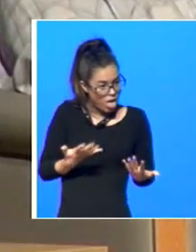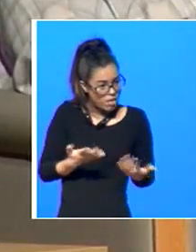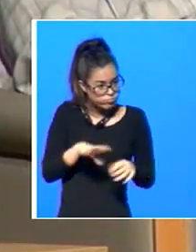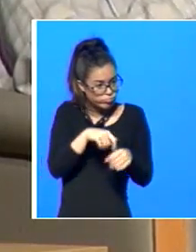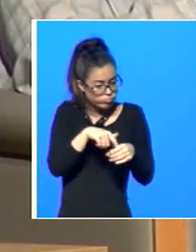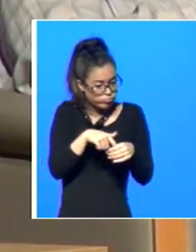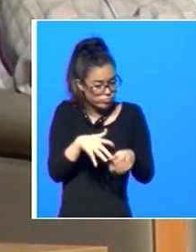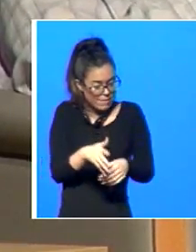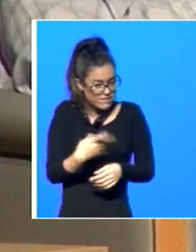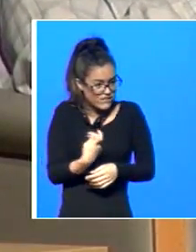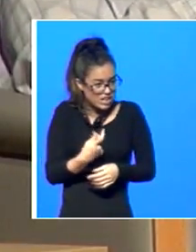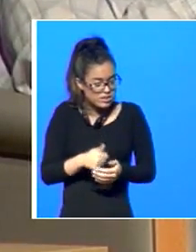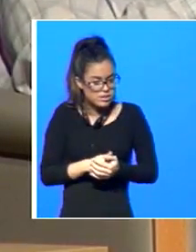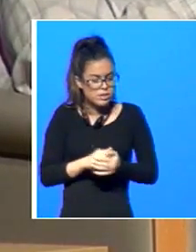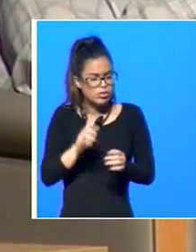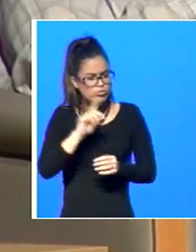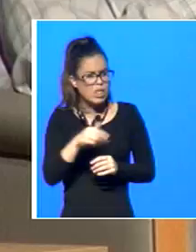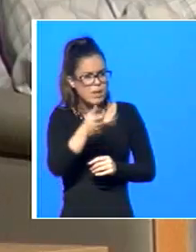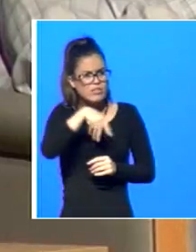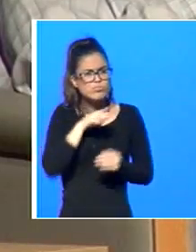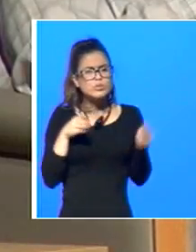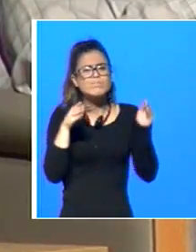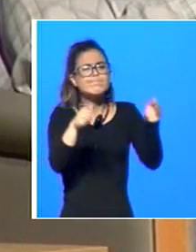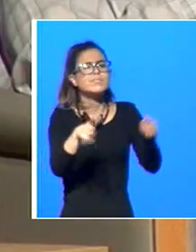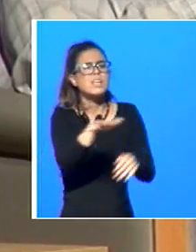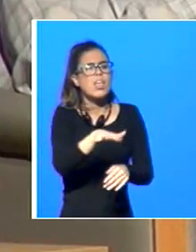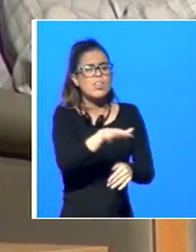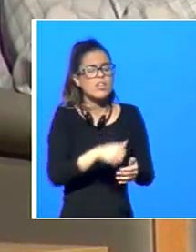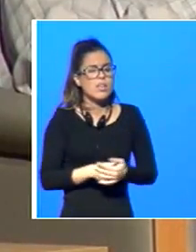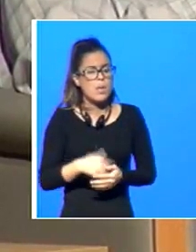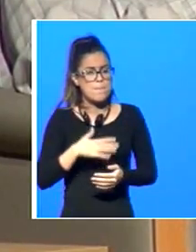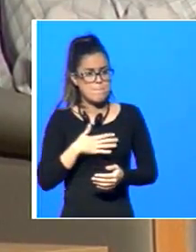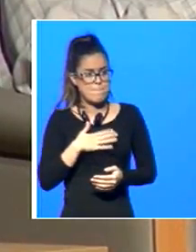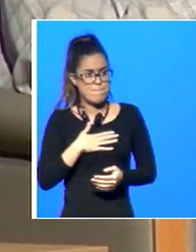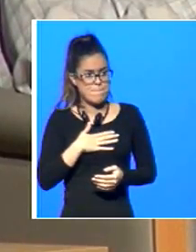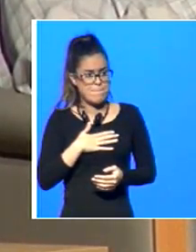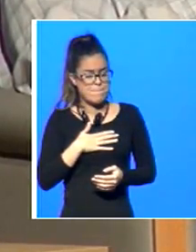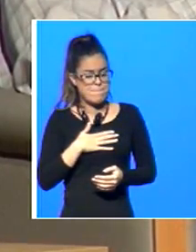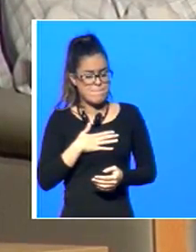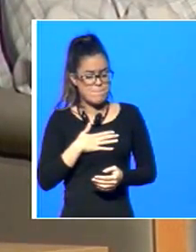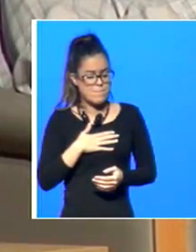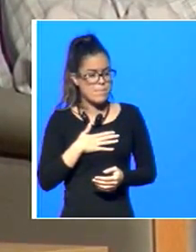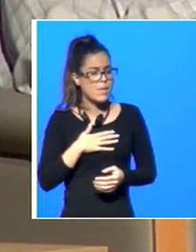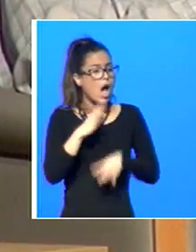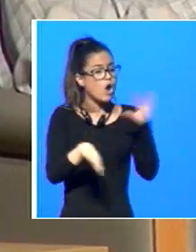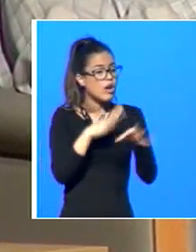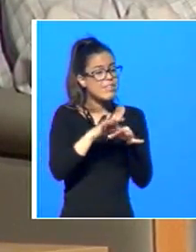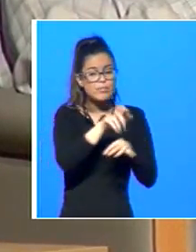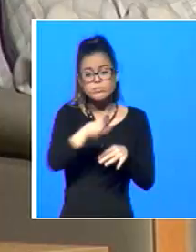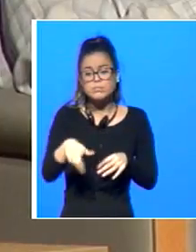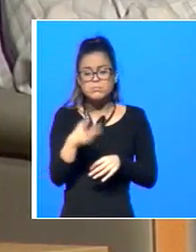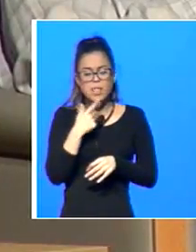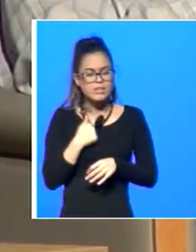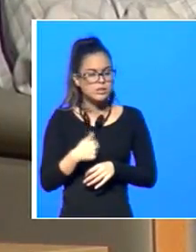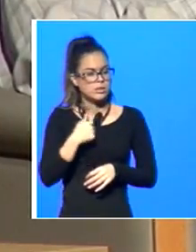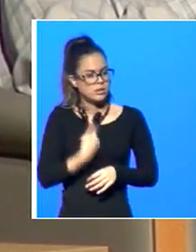que otro hacia dónde teníamos que mirar. A mí los organizadores me han dicho que insista